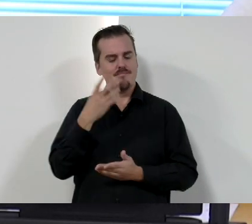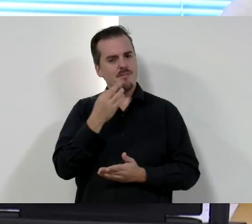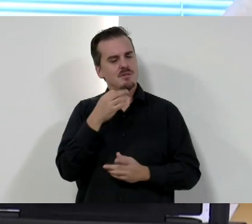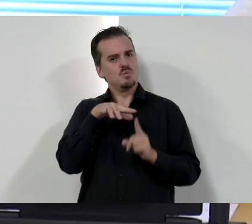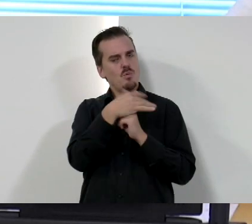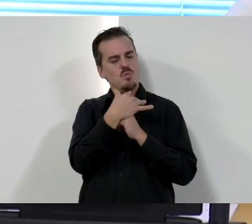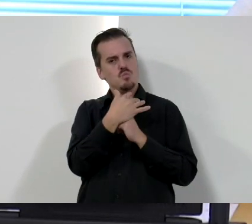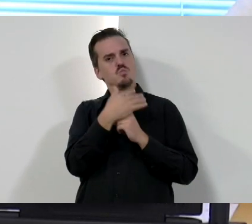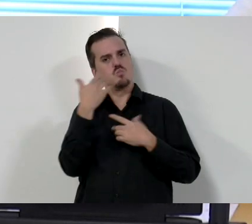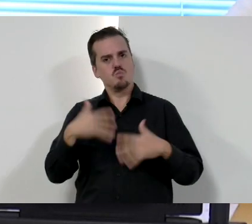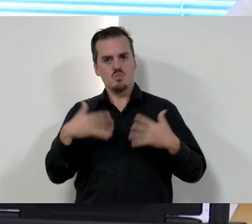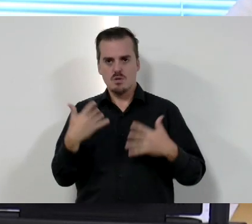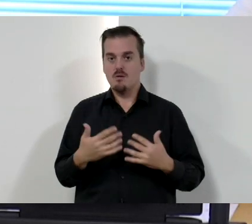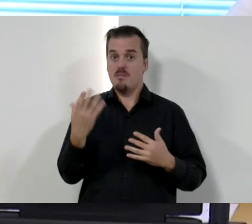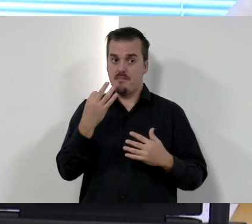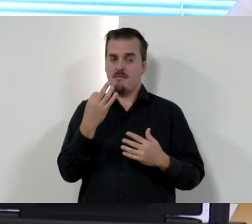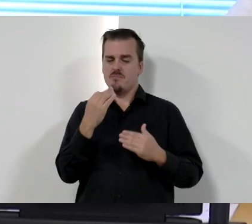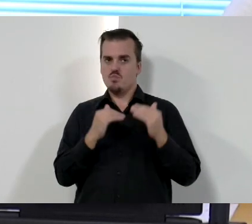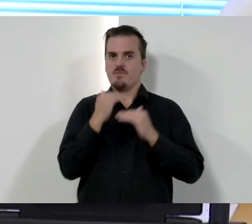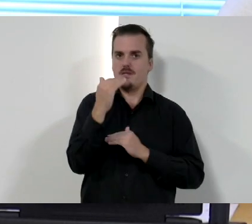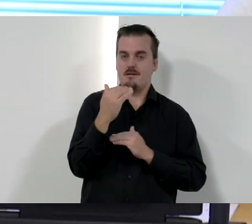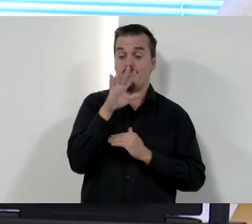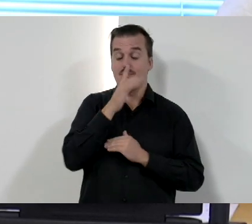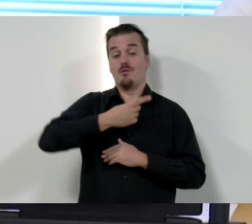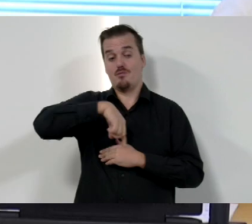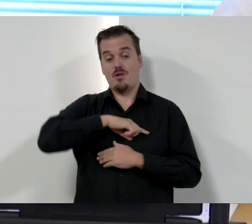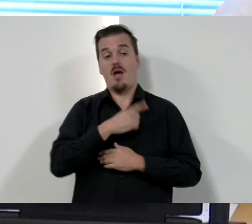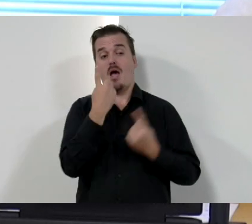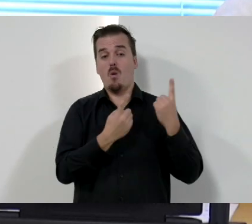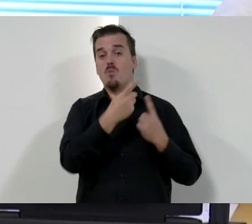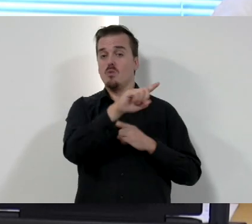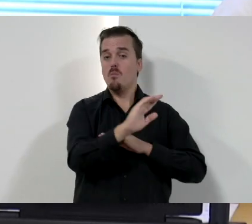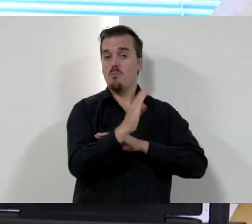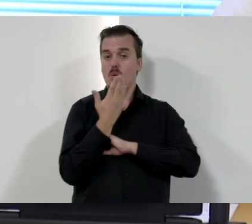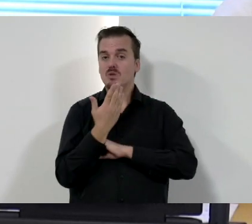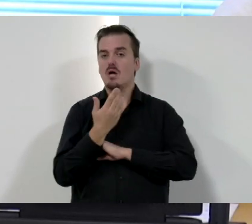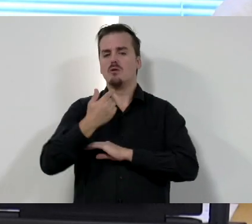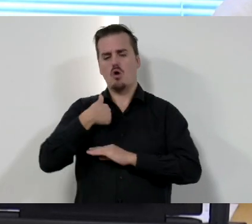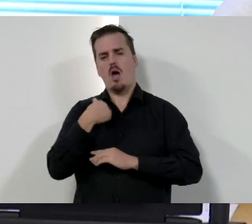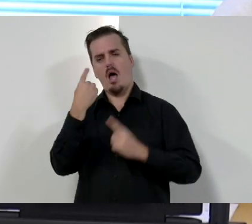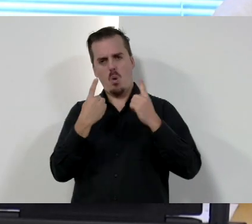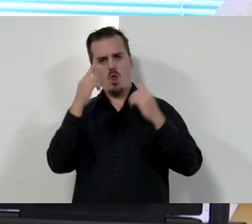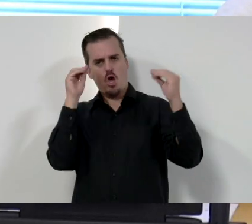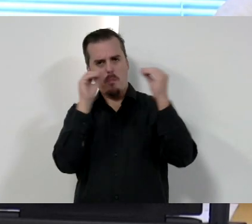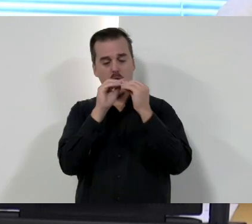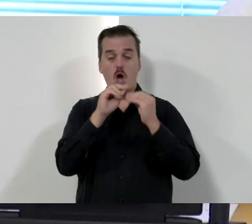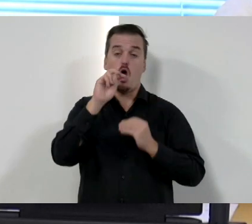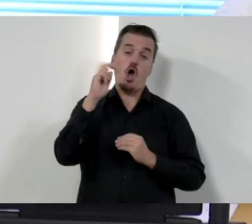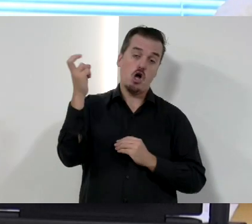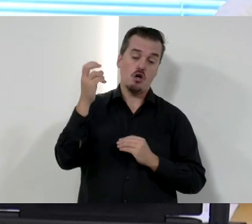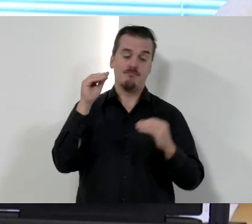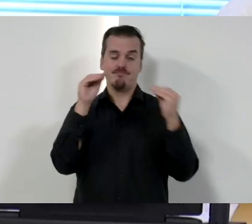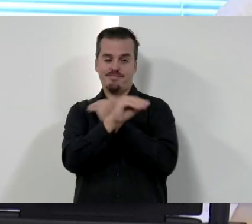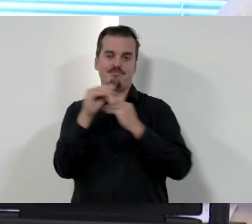Nosotros compartimos de las propuestas que hacen, algunas sí y otras no. Es difícil poder debatir en torno a una